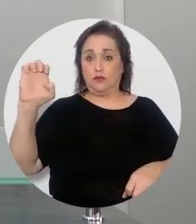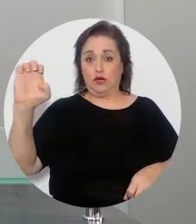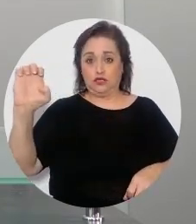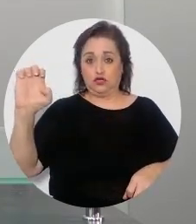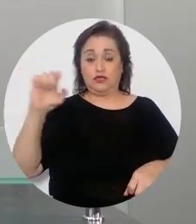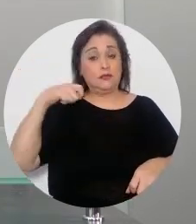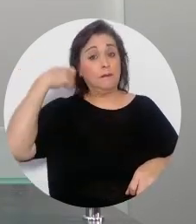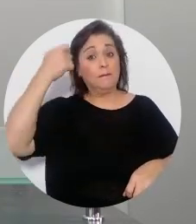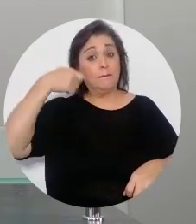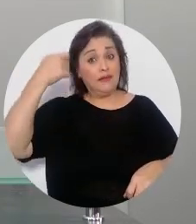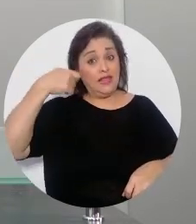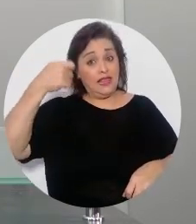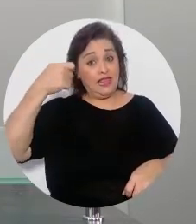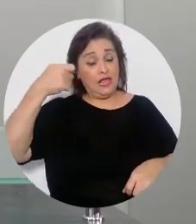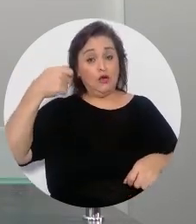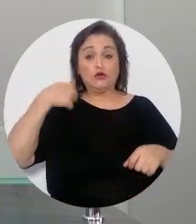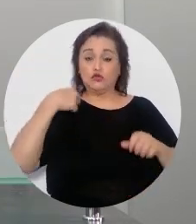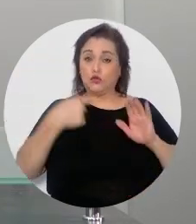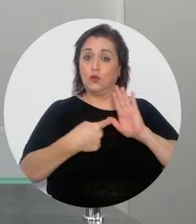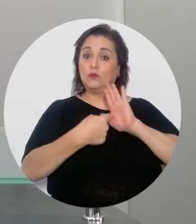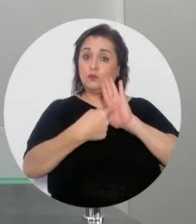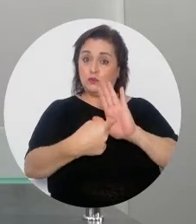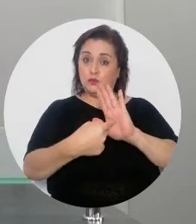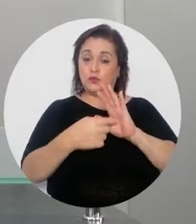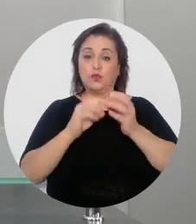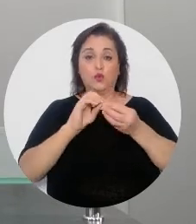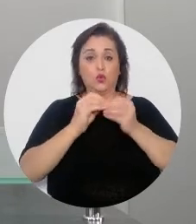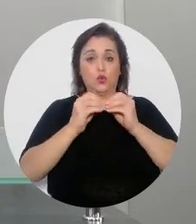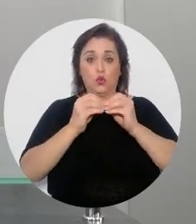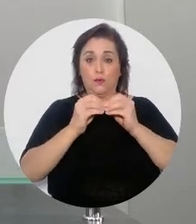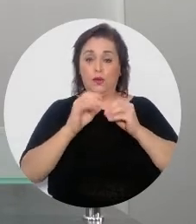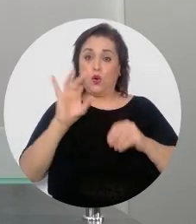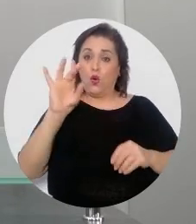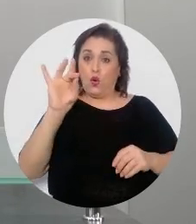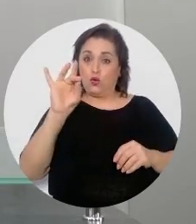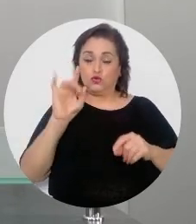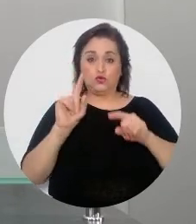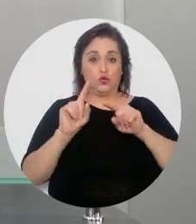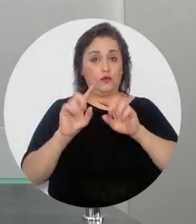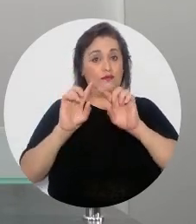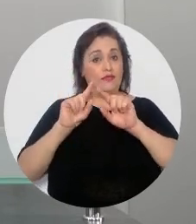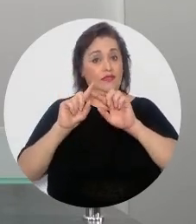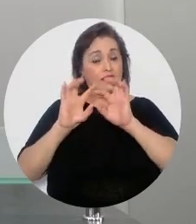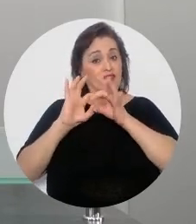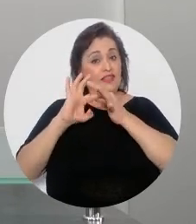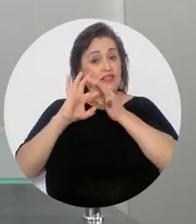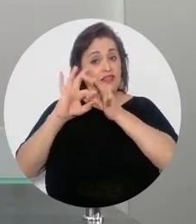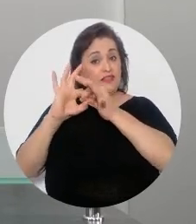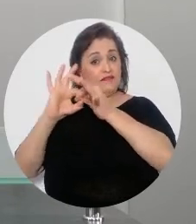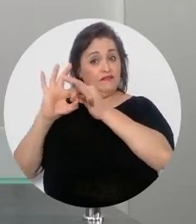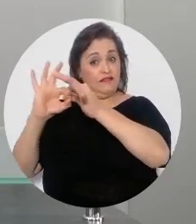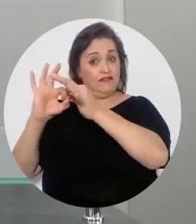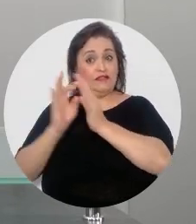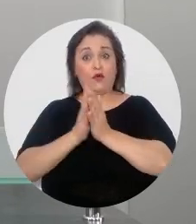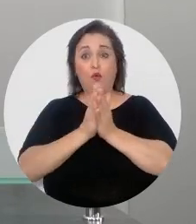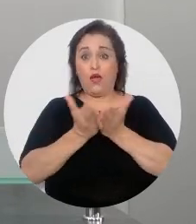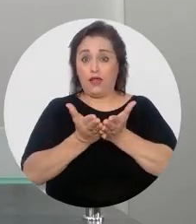en este video les expondré el número 8 de la serie de cuadernos para entender